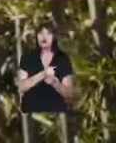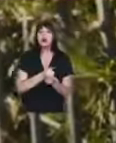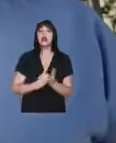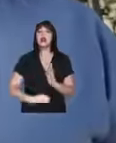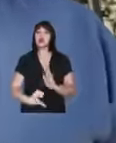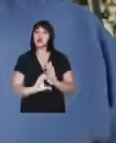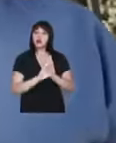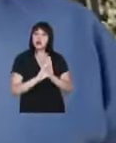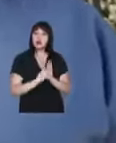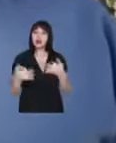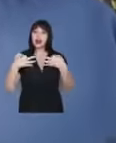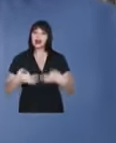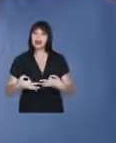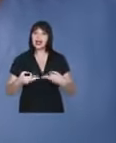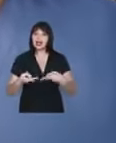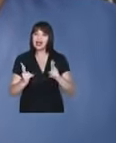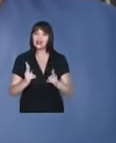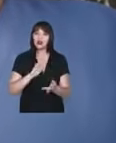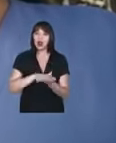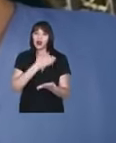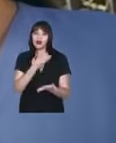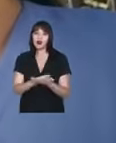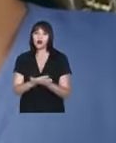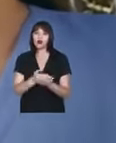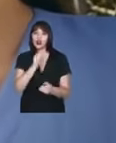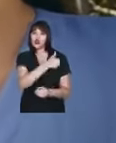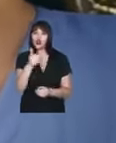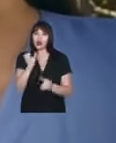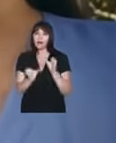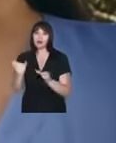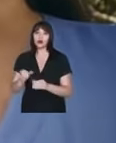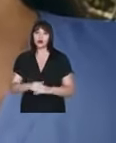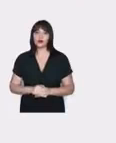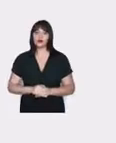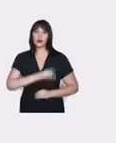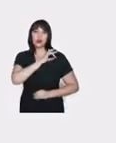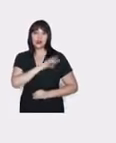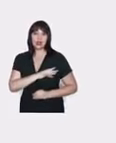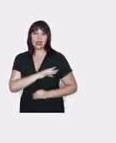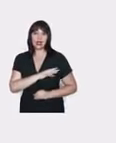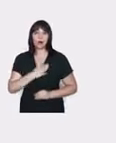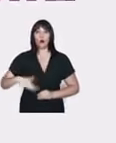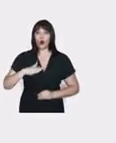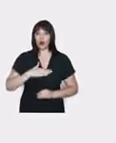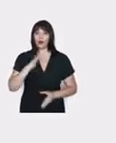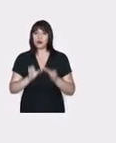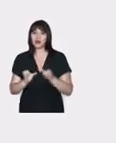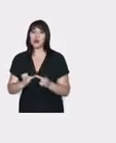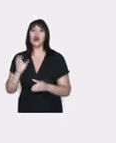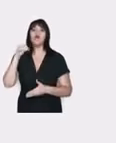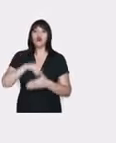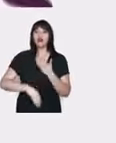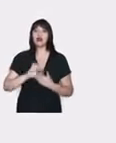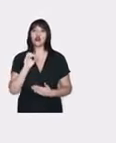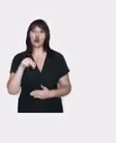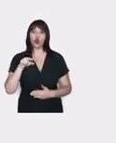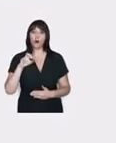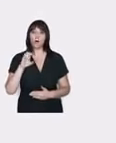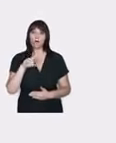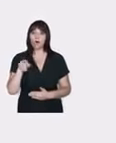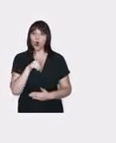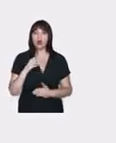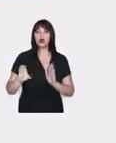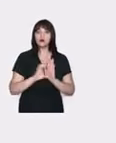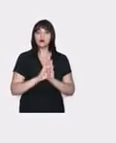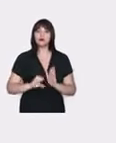Por una Constitución que garantice el derecho a la salud de todas las personas. Por Chile, por nuestra gente. Vota Comunes